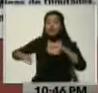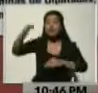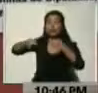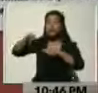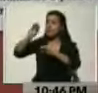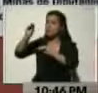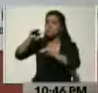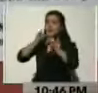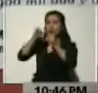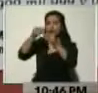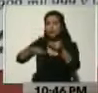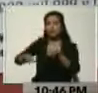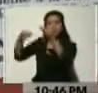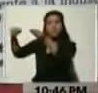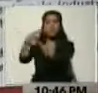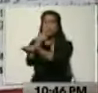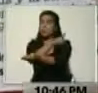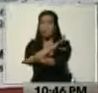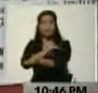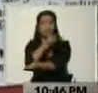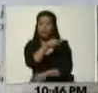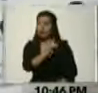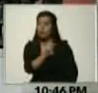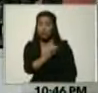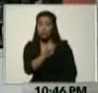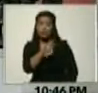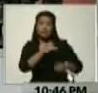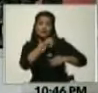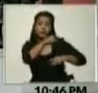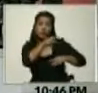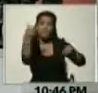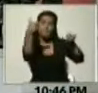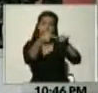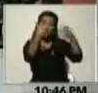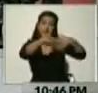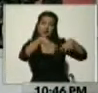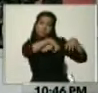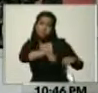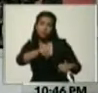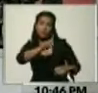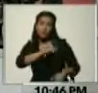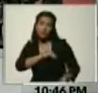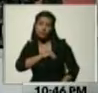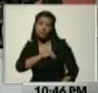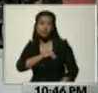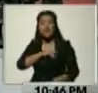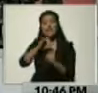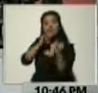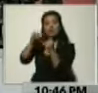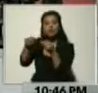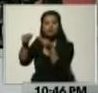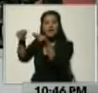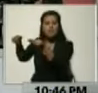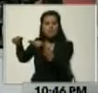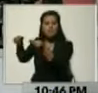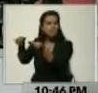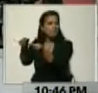proceso por considerarlo ilegal. ¿Qué pasaría con eso, con esa demanda? Casi